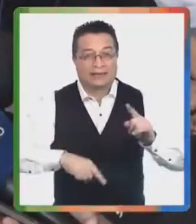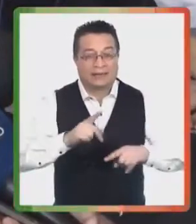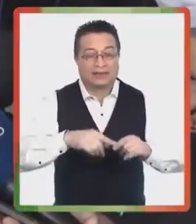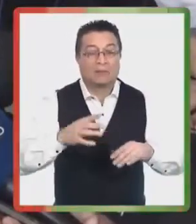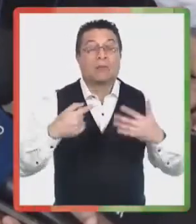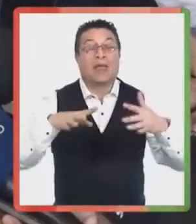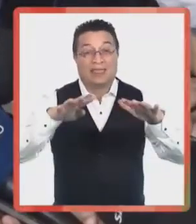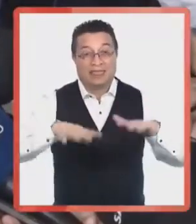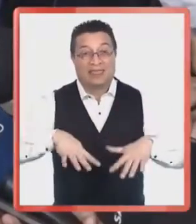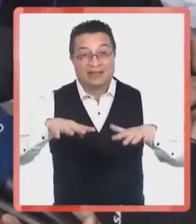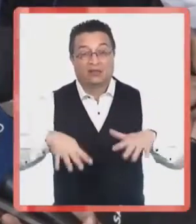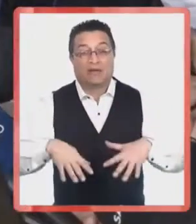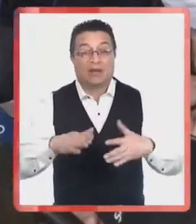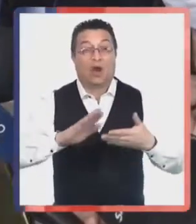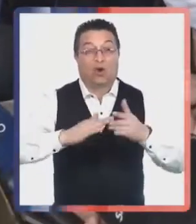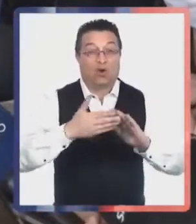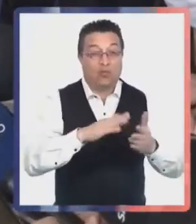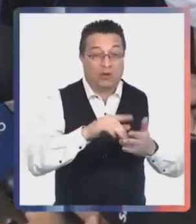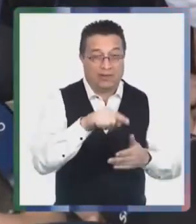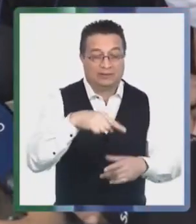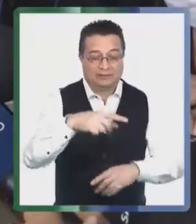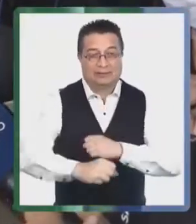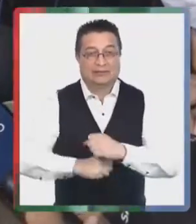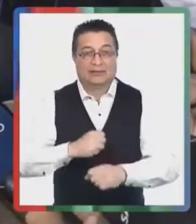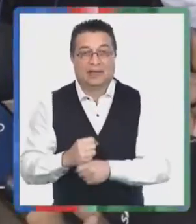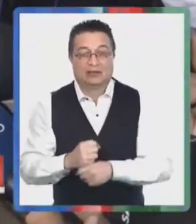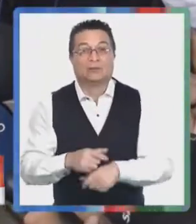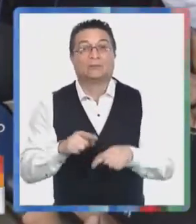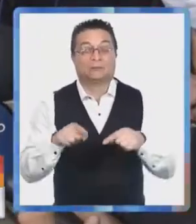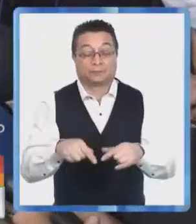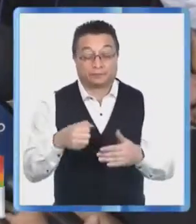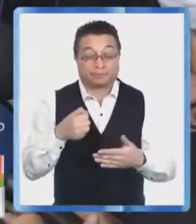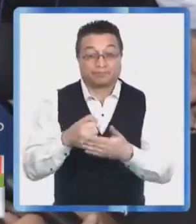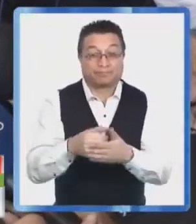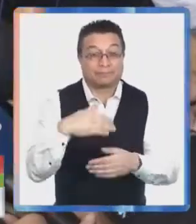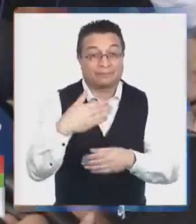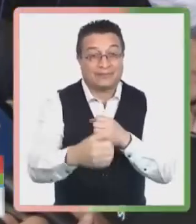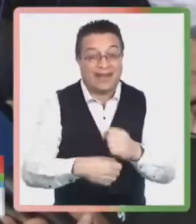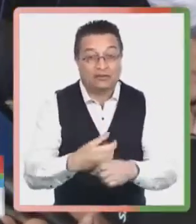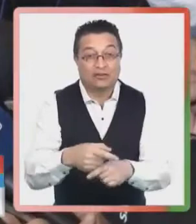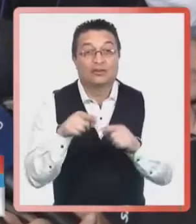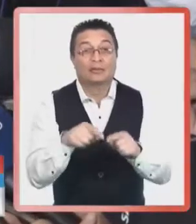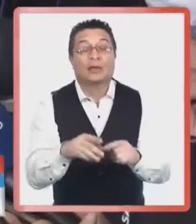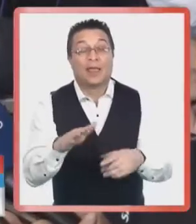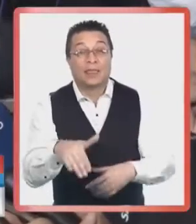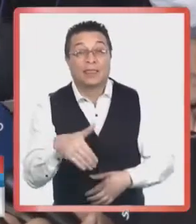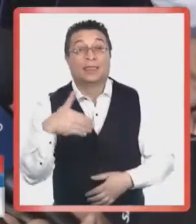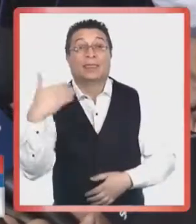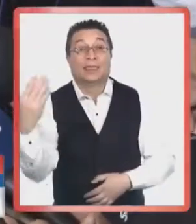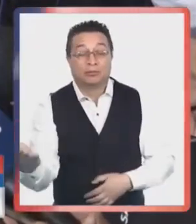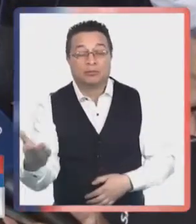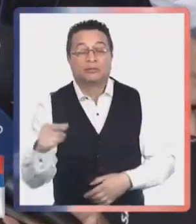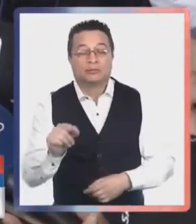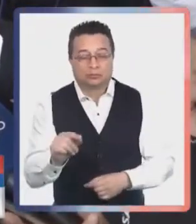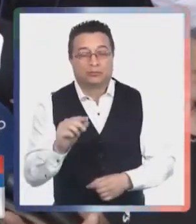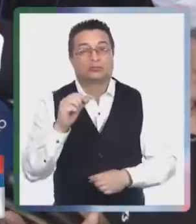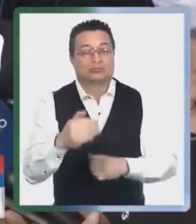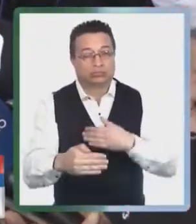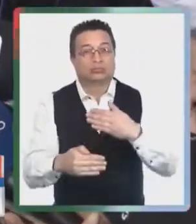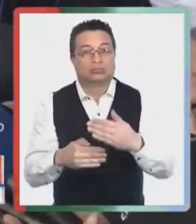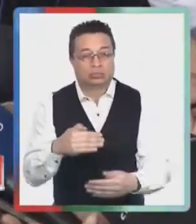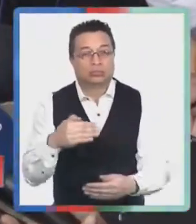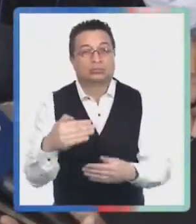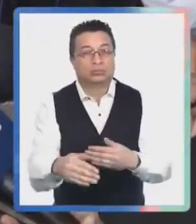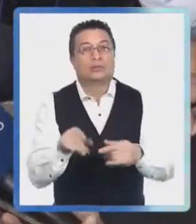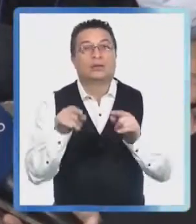19 comunidades este año, de aquí al final de año, y después vamos a seguir a un ritmo que esperamos que va a ser